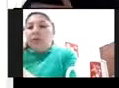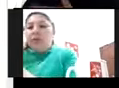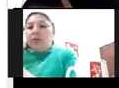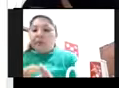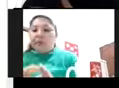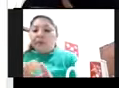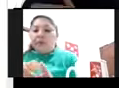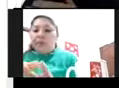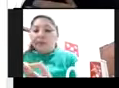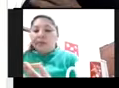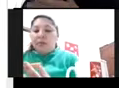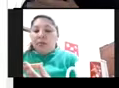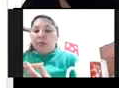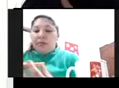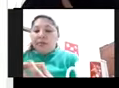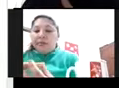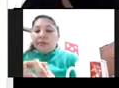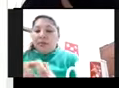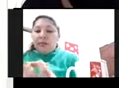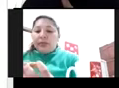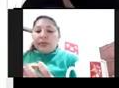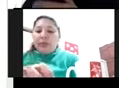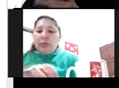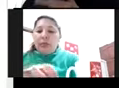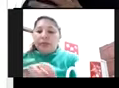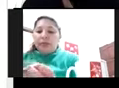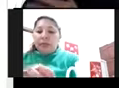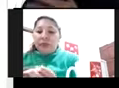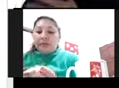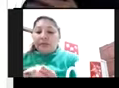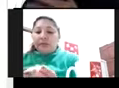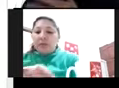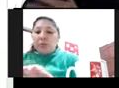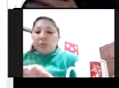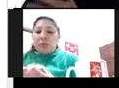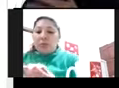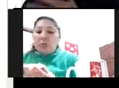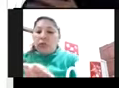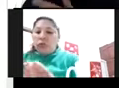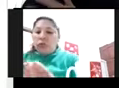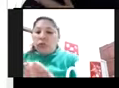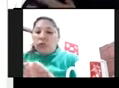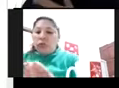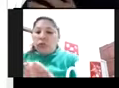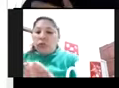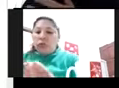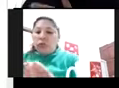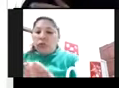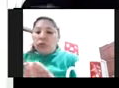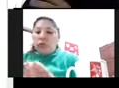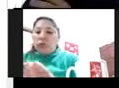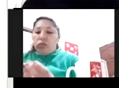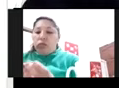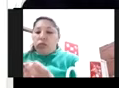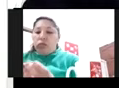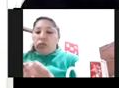tener. Y para lograr mayor transparencia es fundamental los controles de la sociedad, no solamente